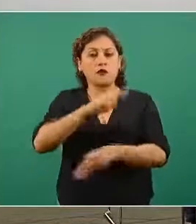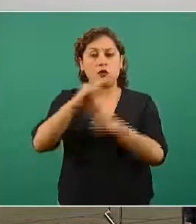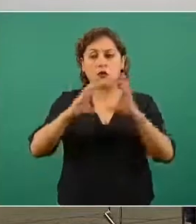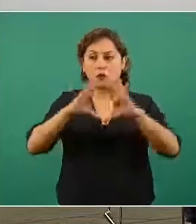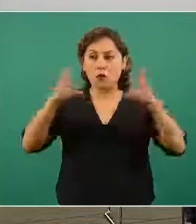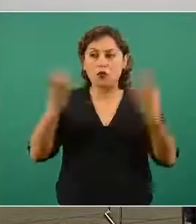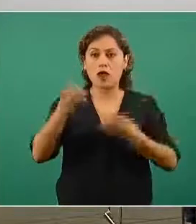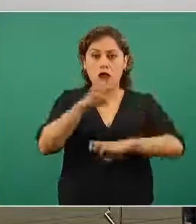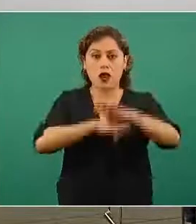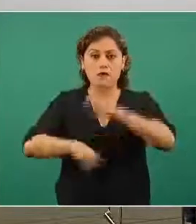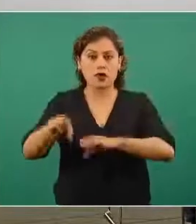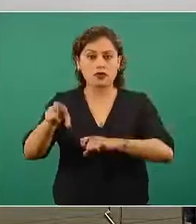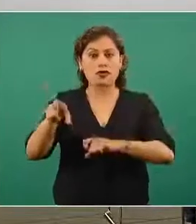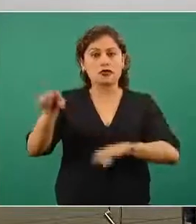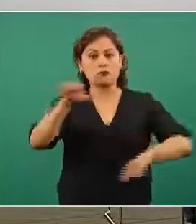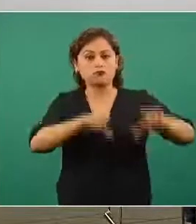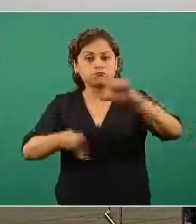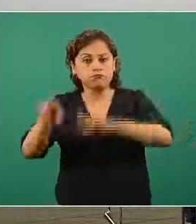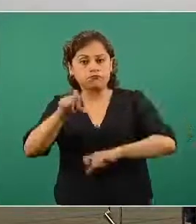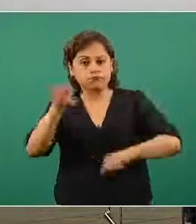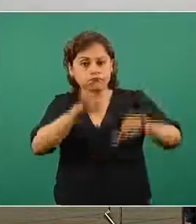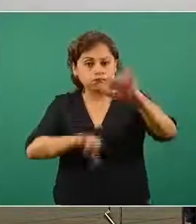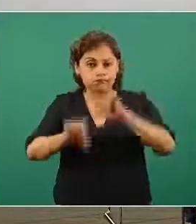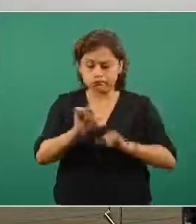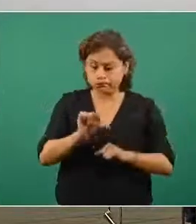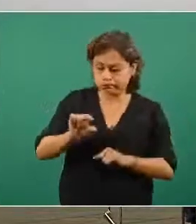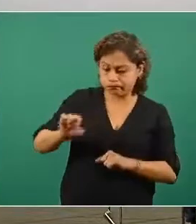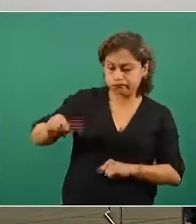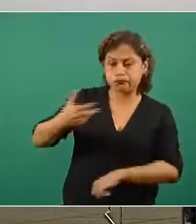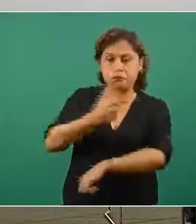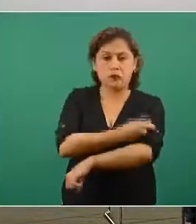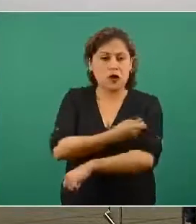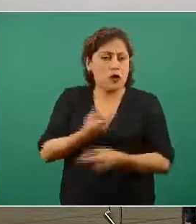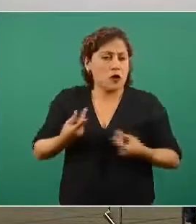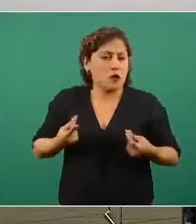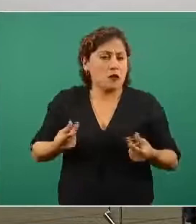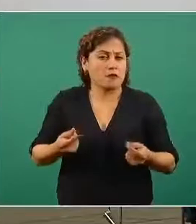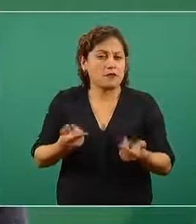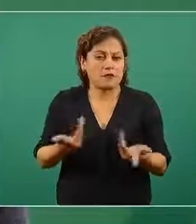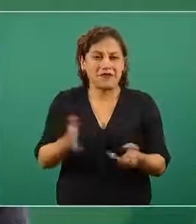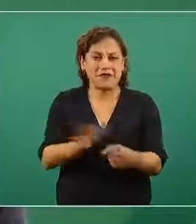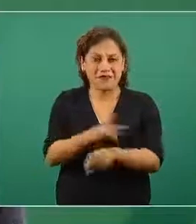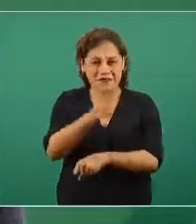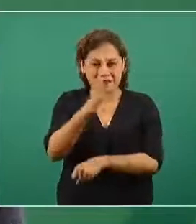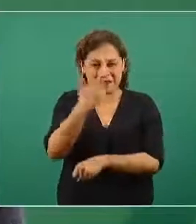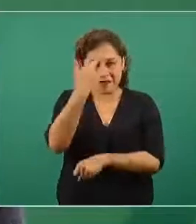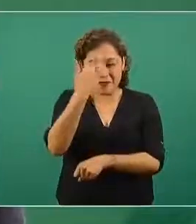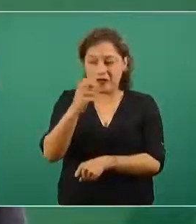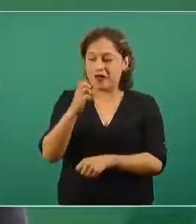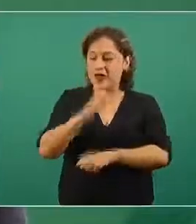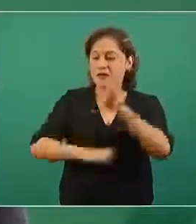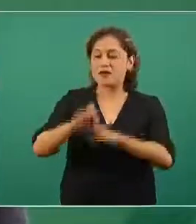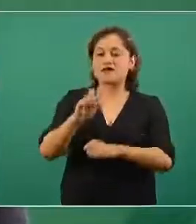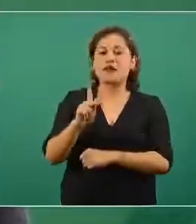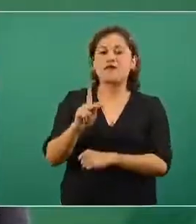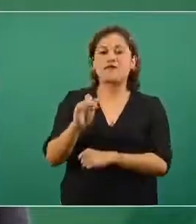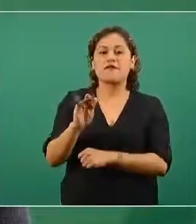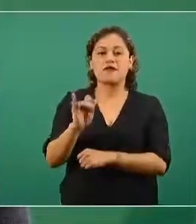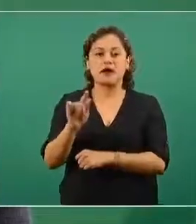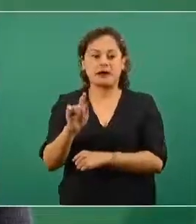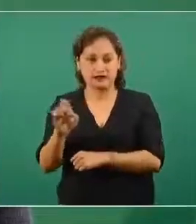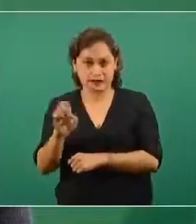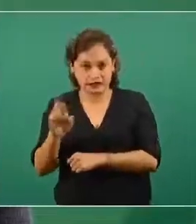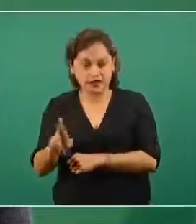recordemos precisamente que una de las razones por las cuales Pfizer detuvo su producción fue precisamente